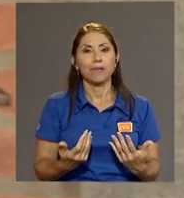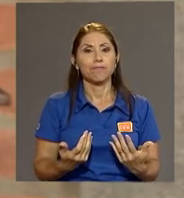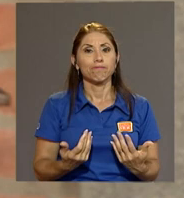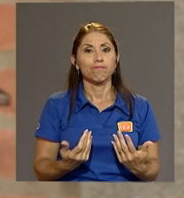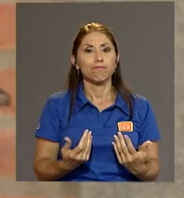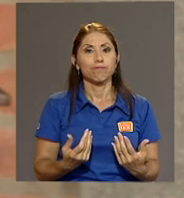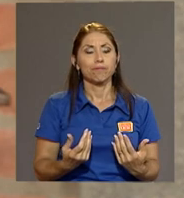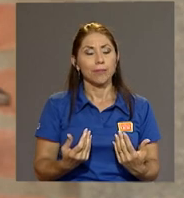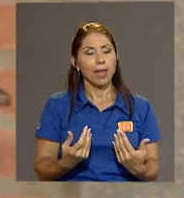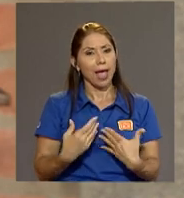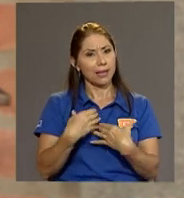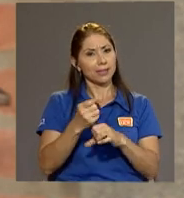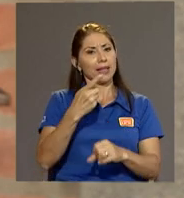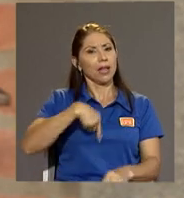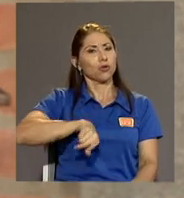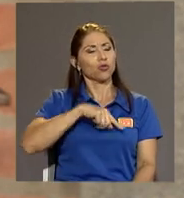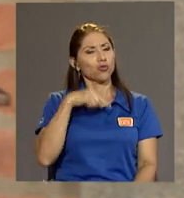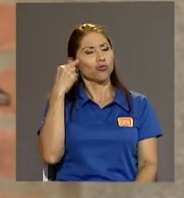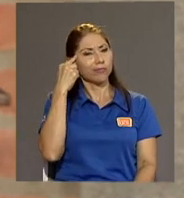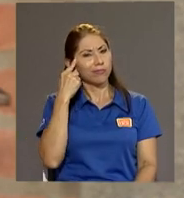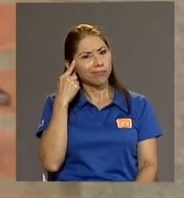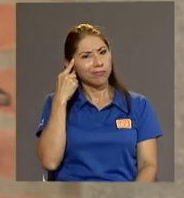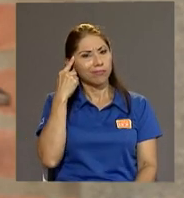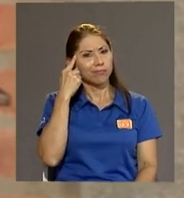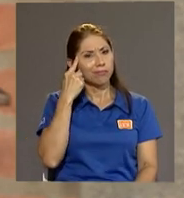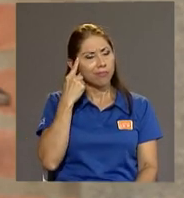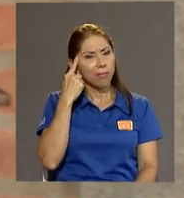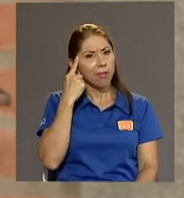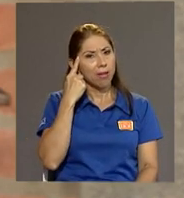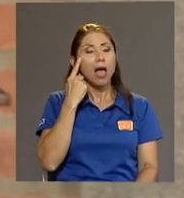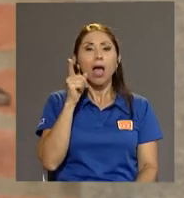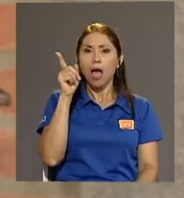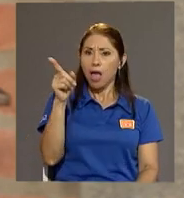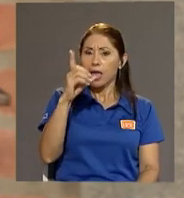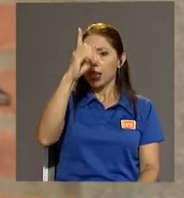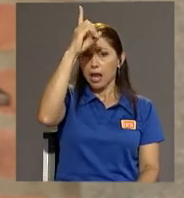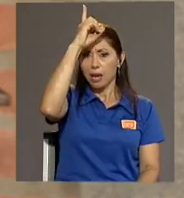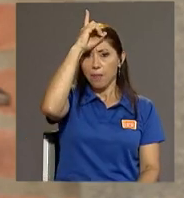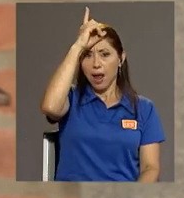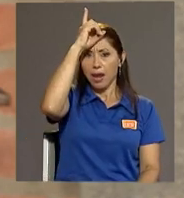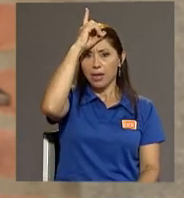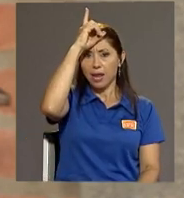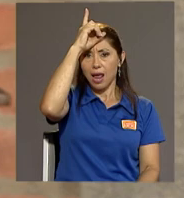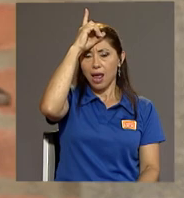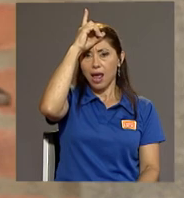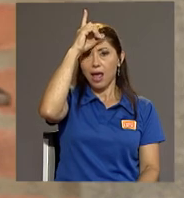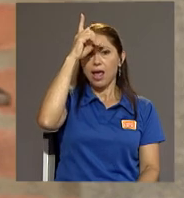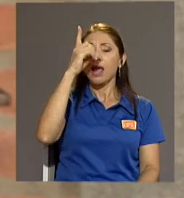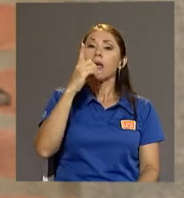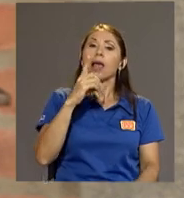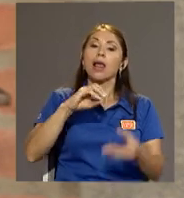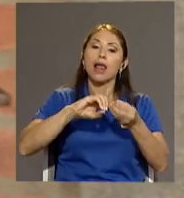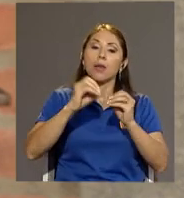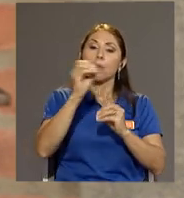invitarnos a repensar. En Alemania el desempleo es cercano al 3%